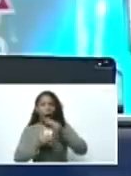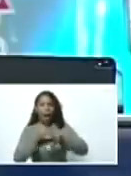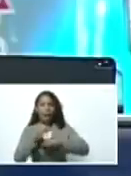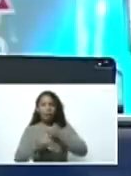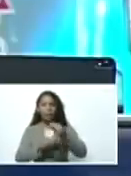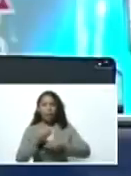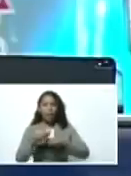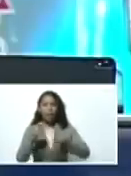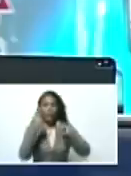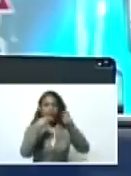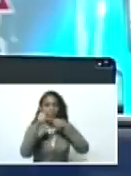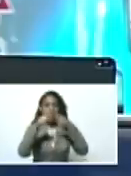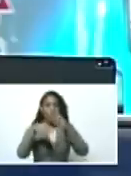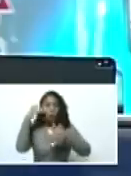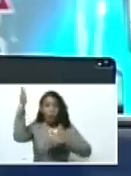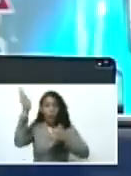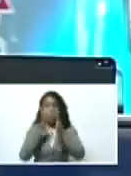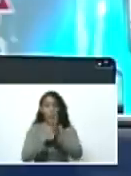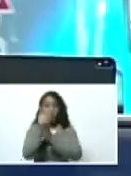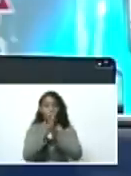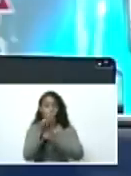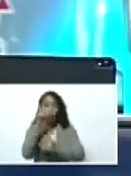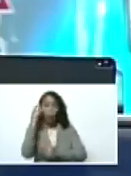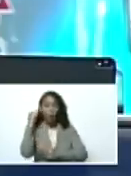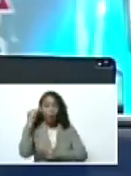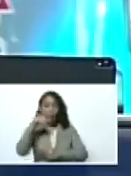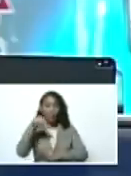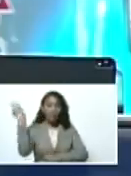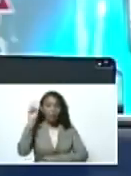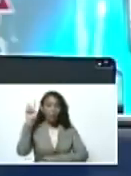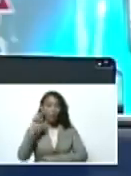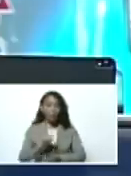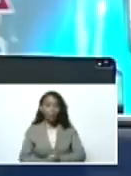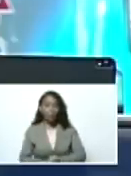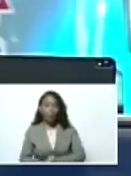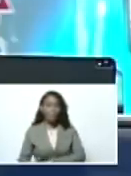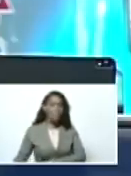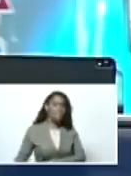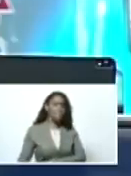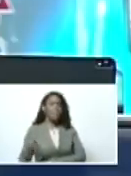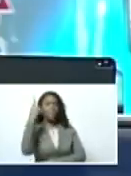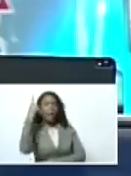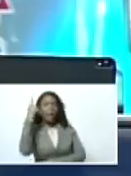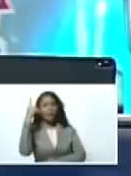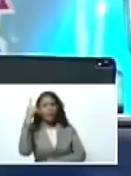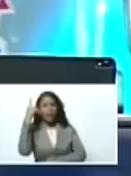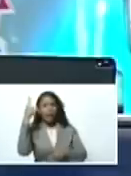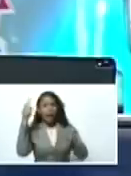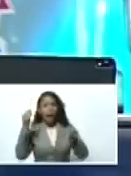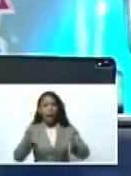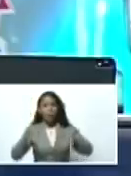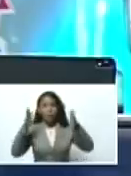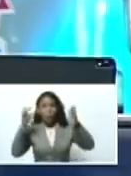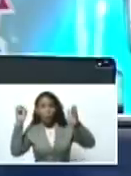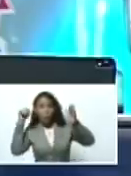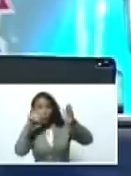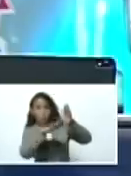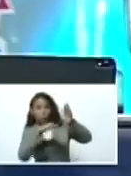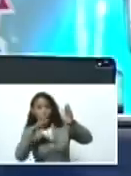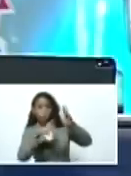de exportación de emprendedores y emprendedoras de Venezuela. Primer almacén Exporta